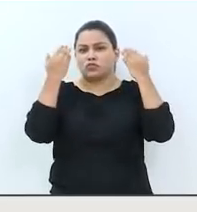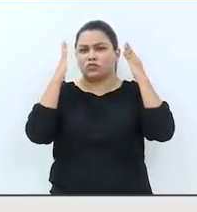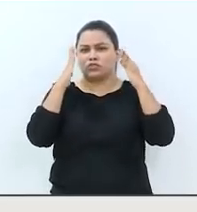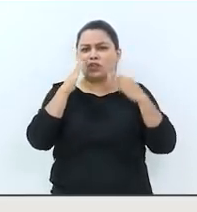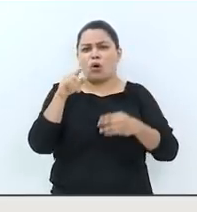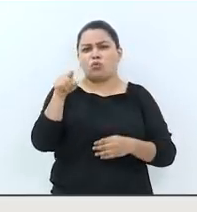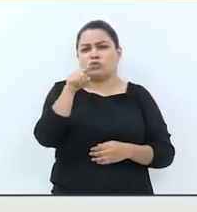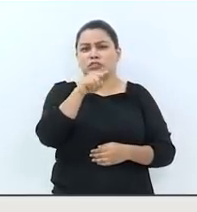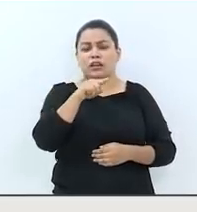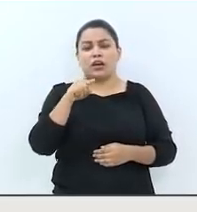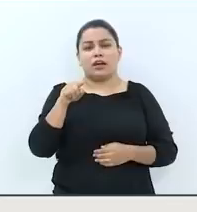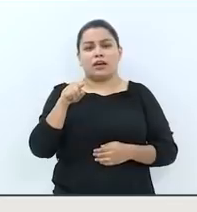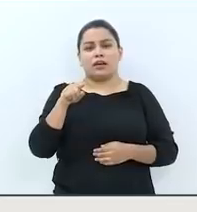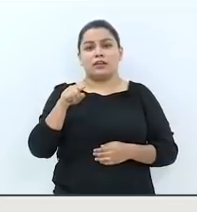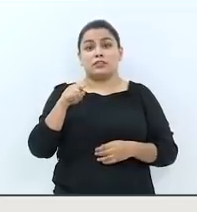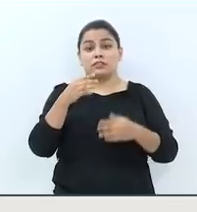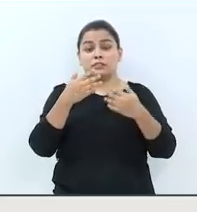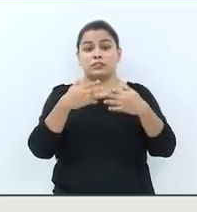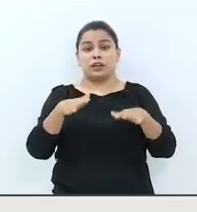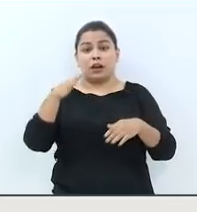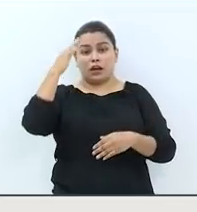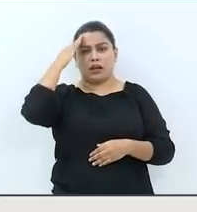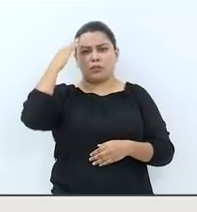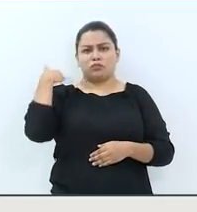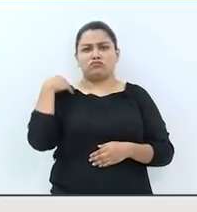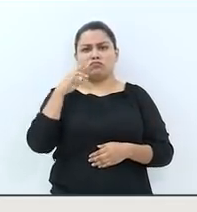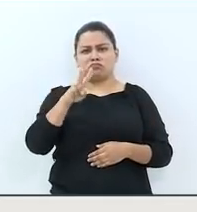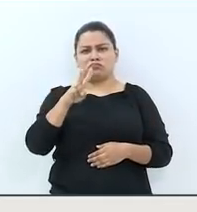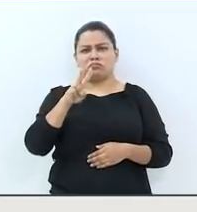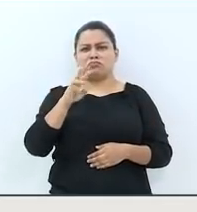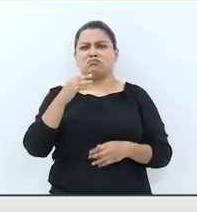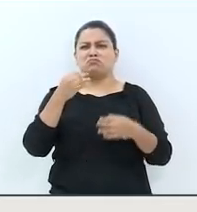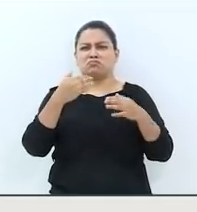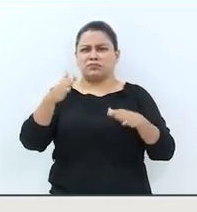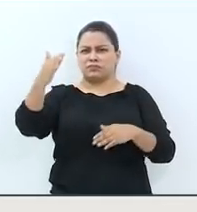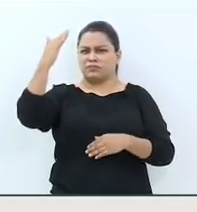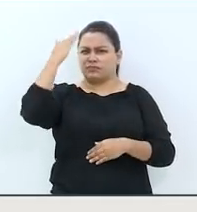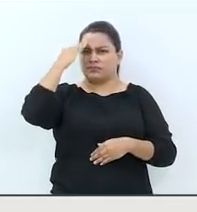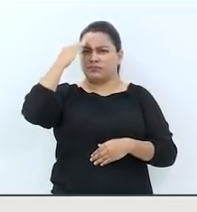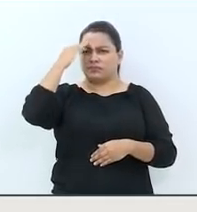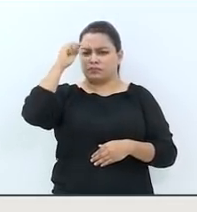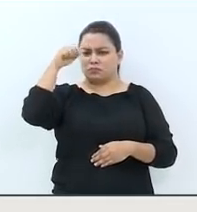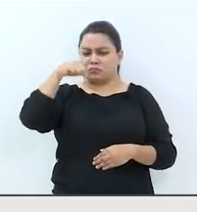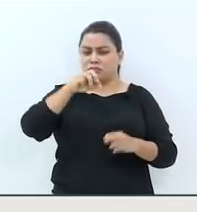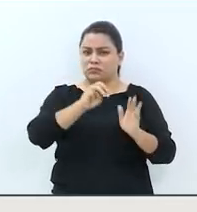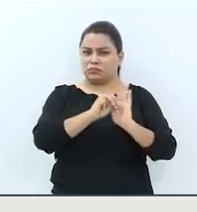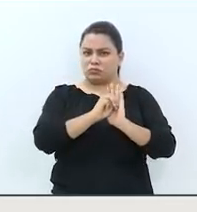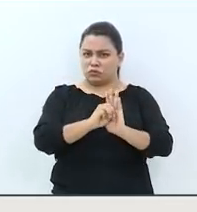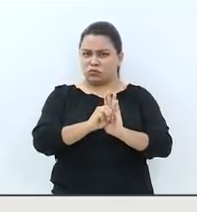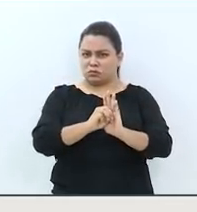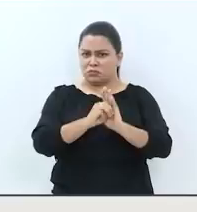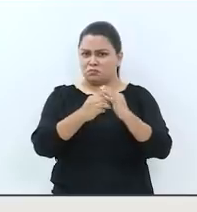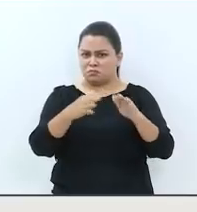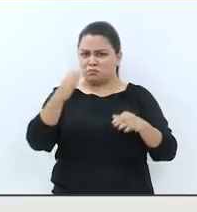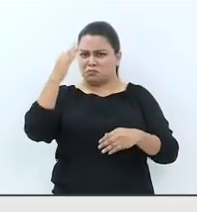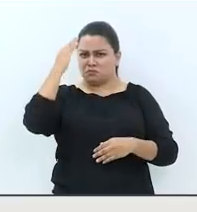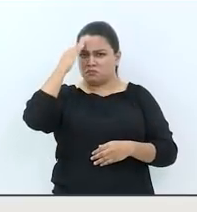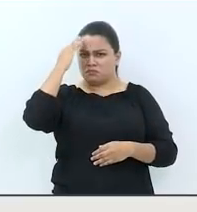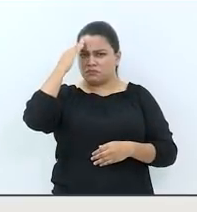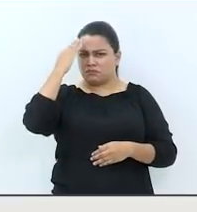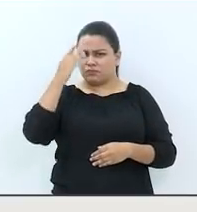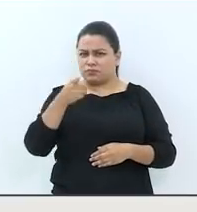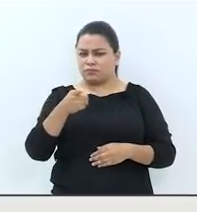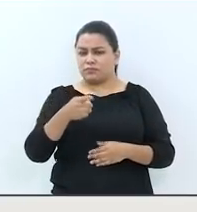Lorena, Elsa, si ya habían escuchado un poco de este modelo. ¿Le suena, Elsa, el modelo de